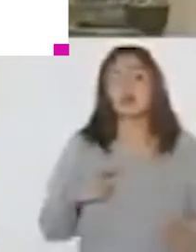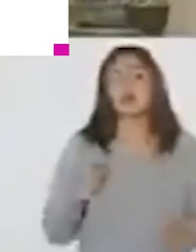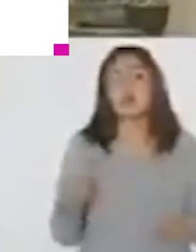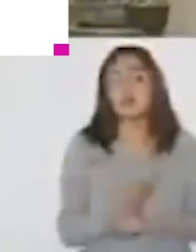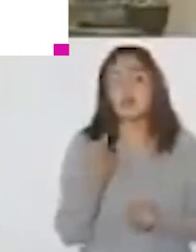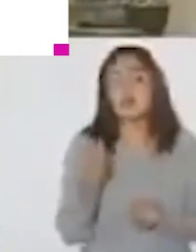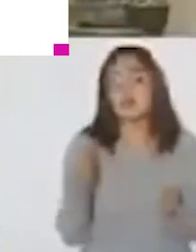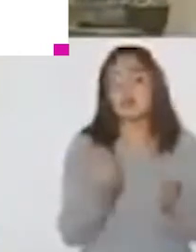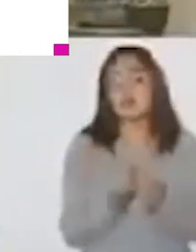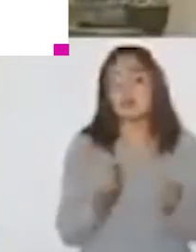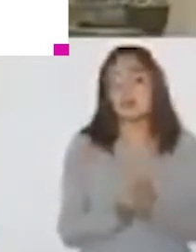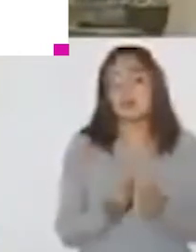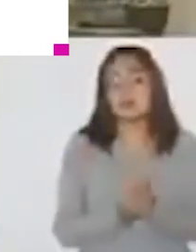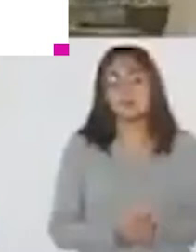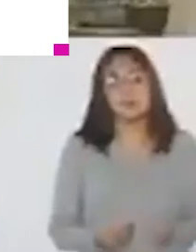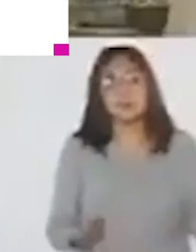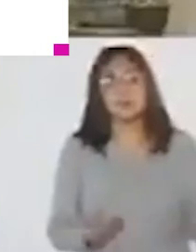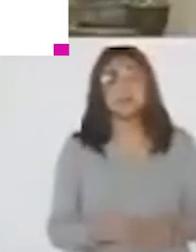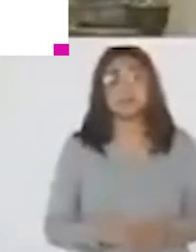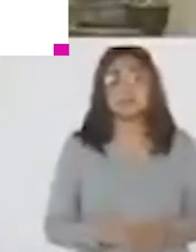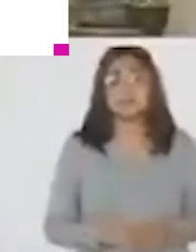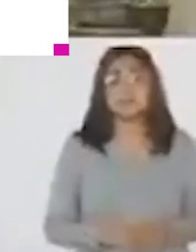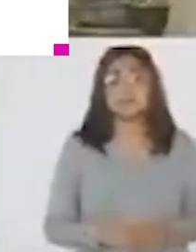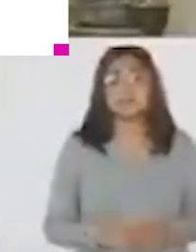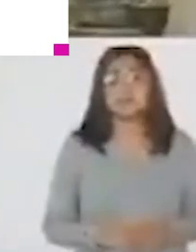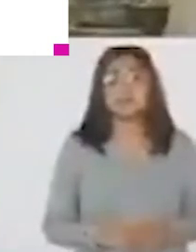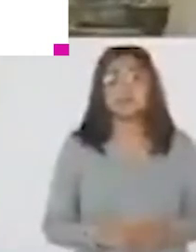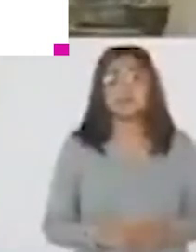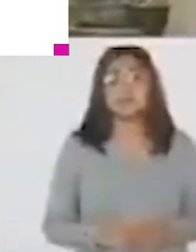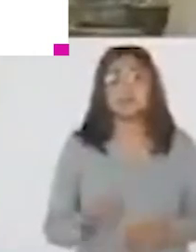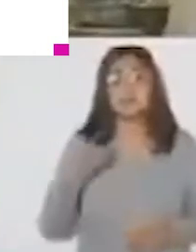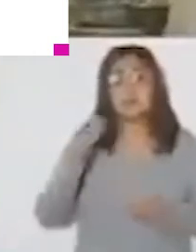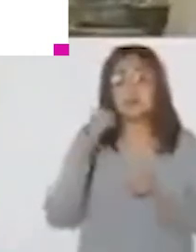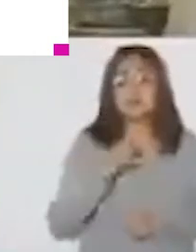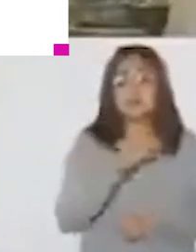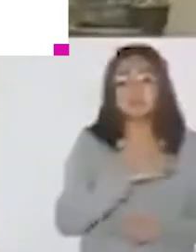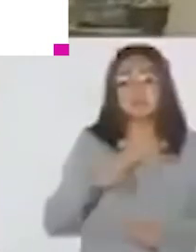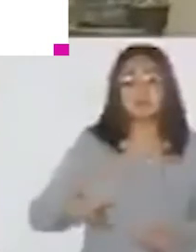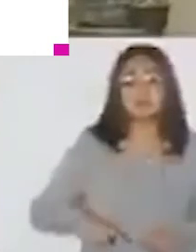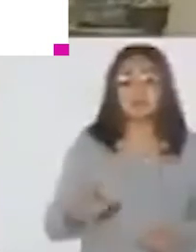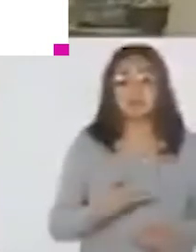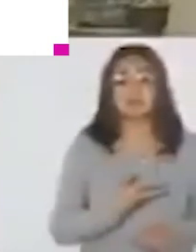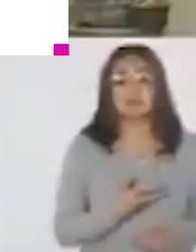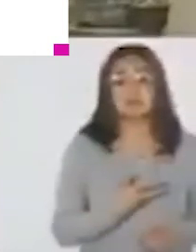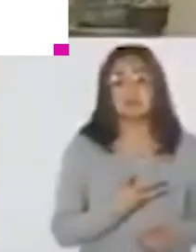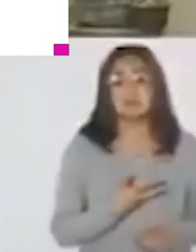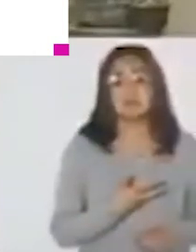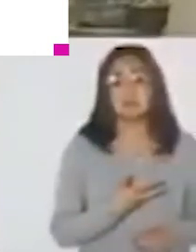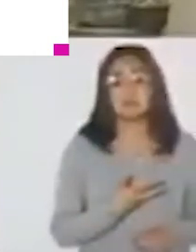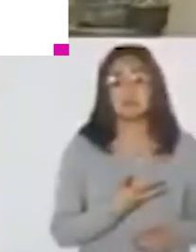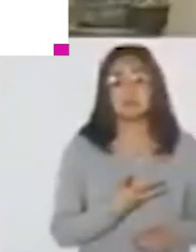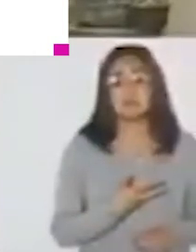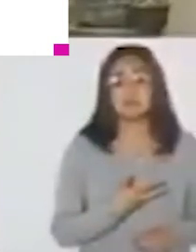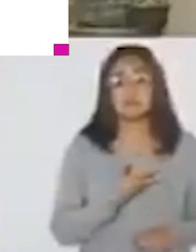de preparatoria resultaran intoxicados en un Halloween que se realizó en el Salón Country de San Manuel en la ciudad de